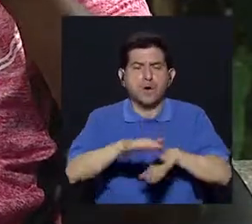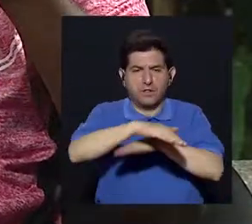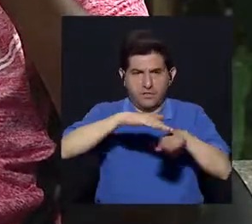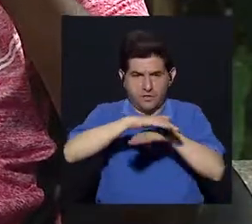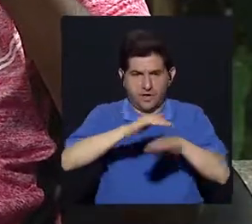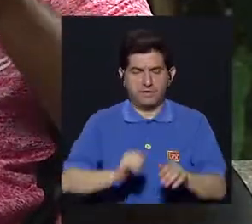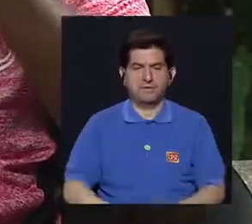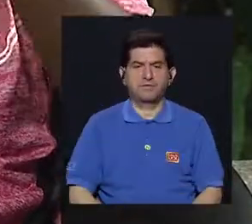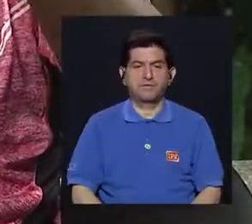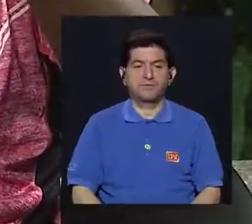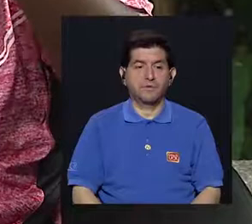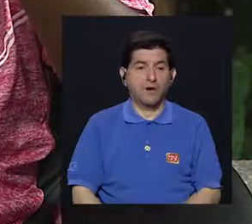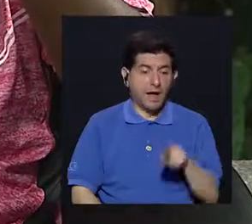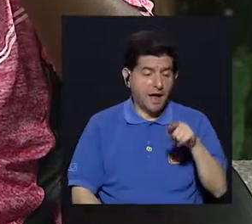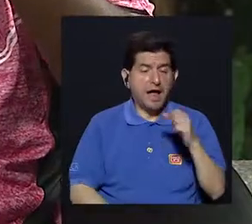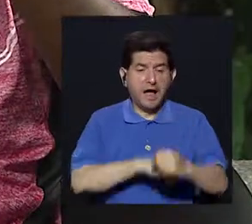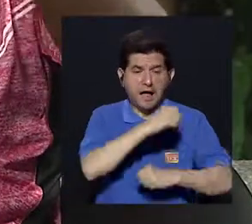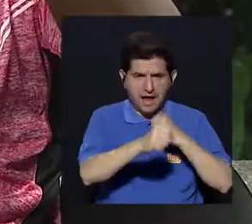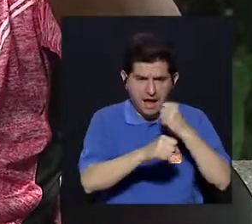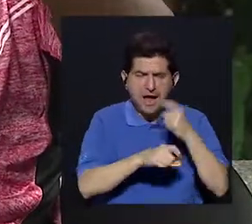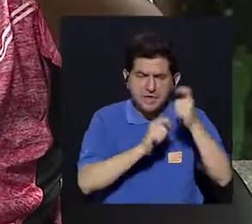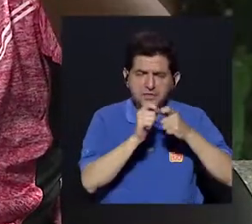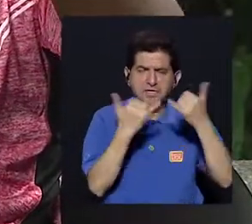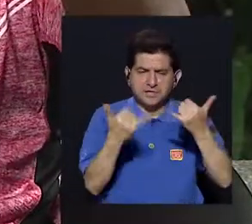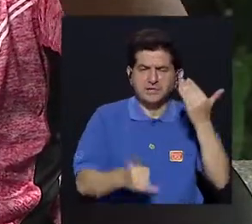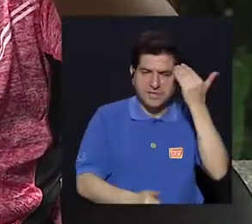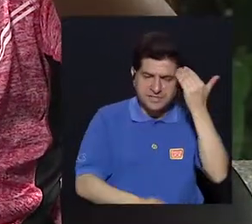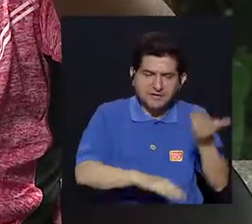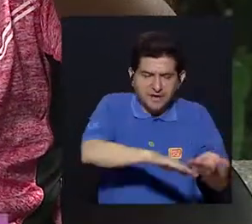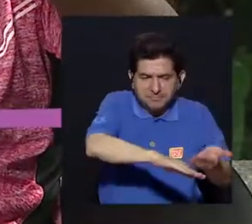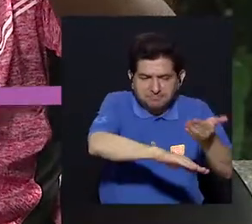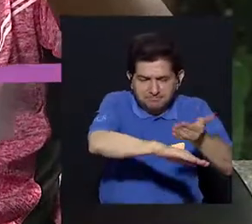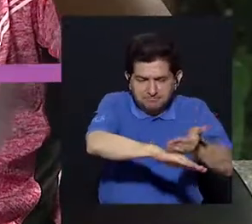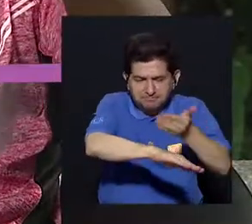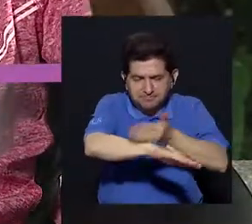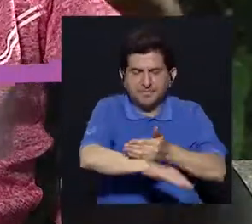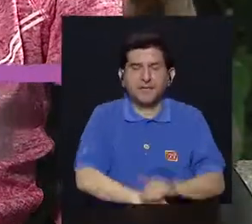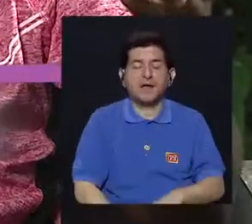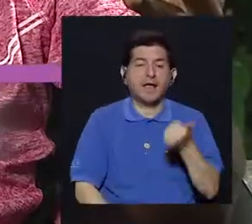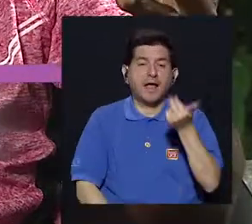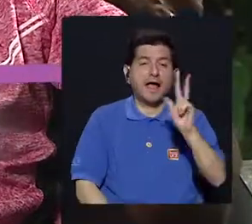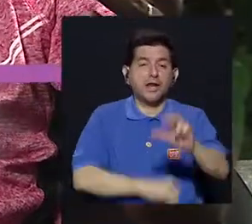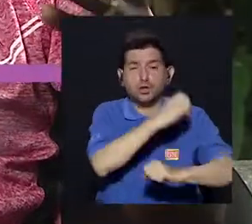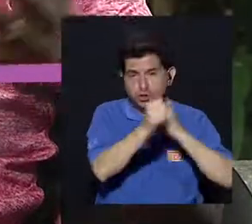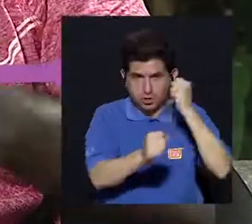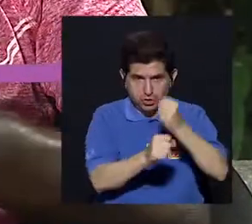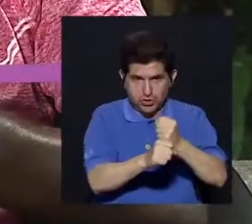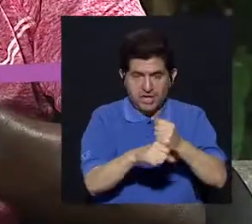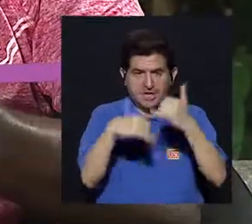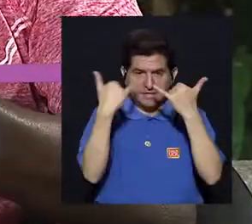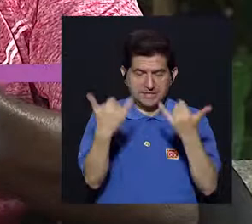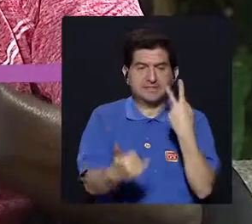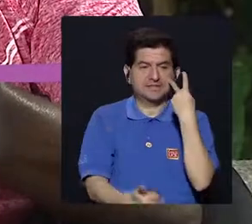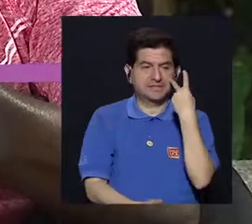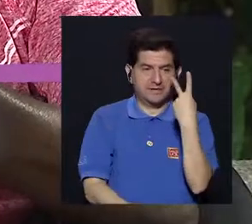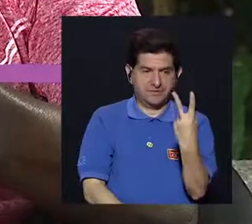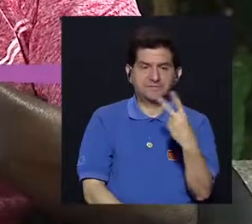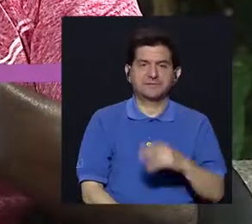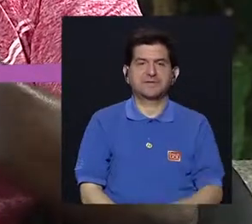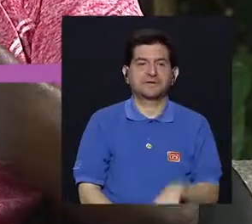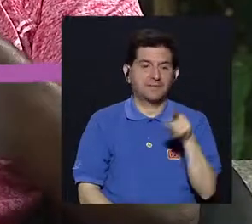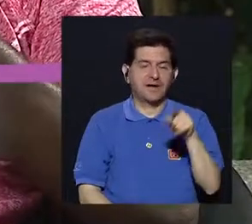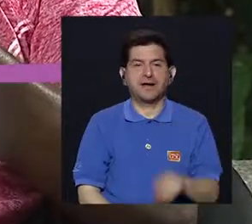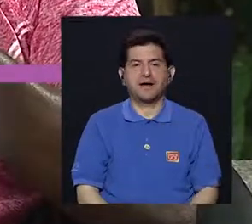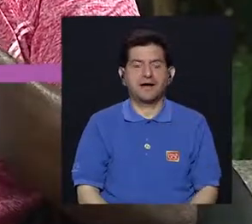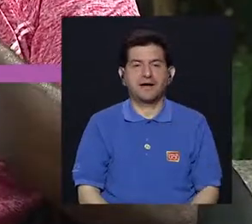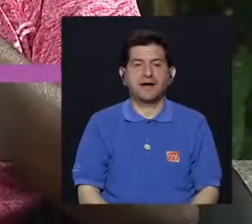se ha visto que a tal edad él va a ir mejorando. Ya hasta los 13 años es donde ahí se ve realmente